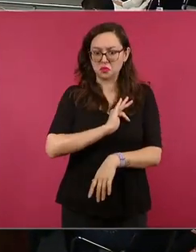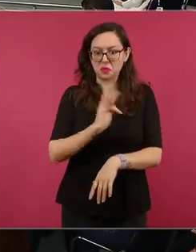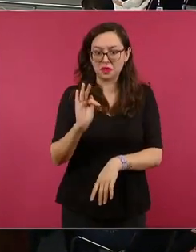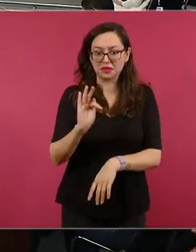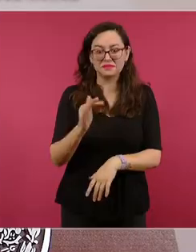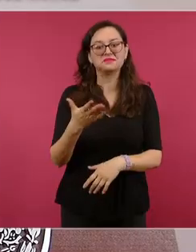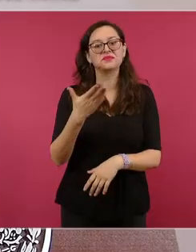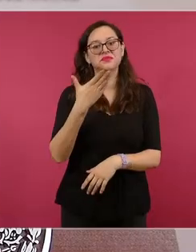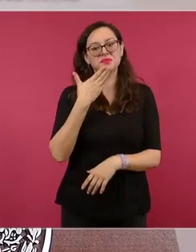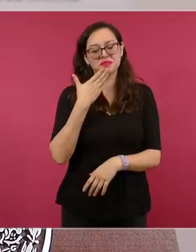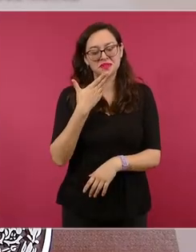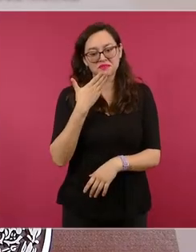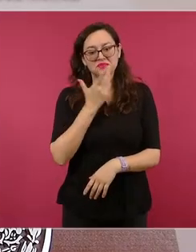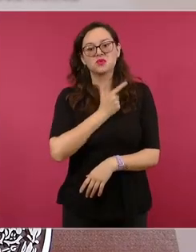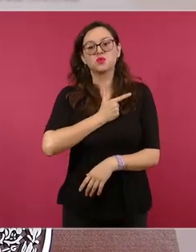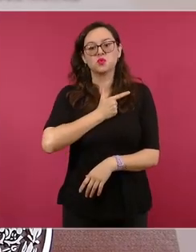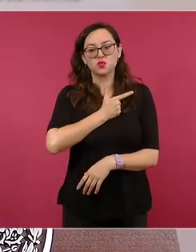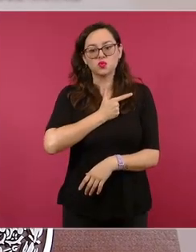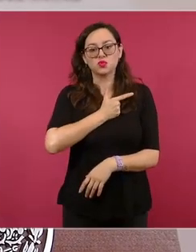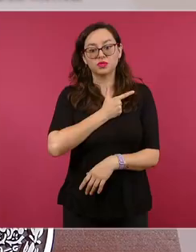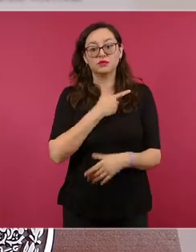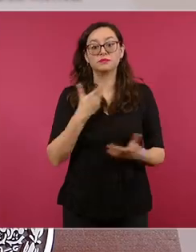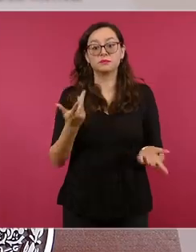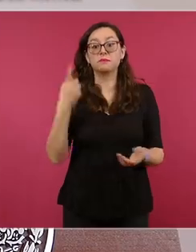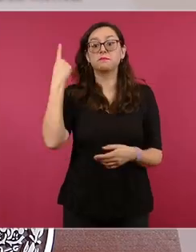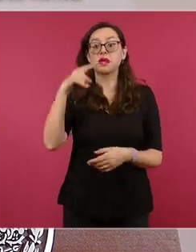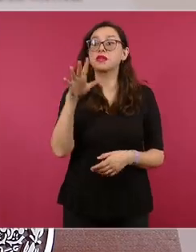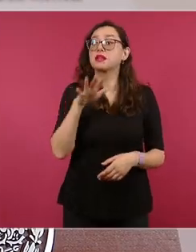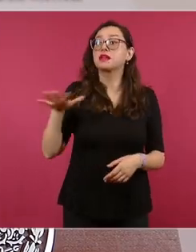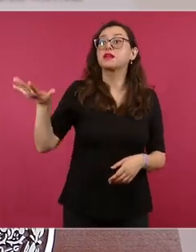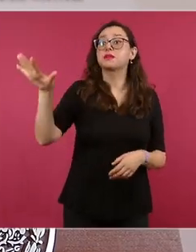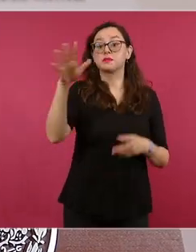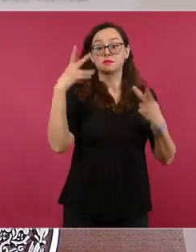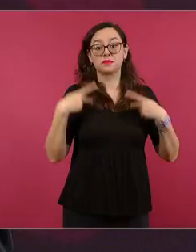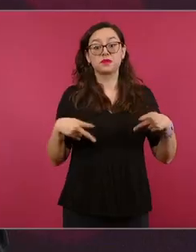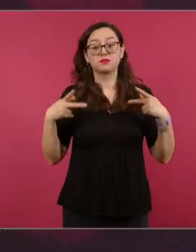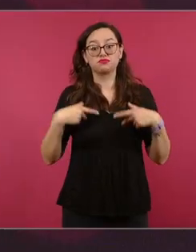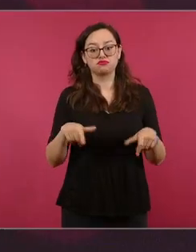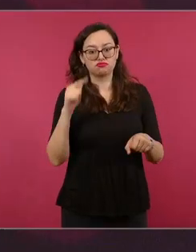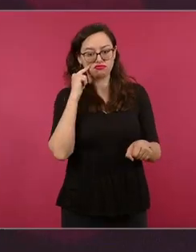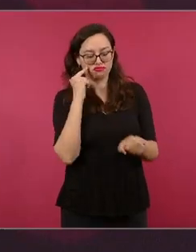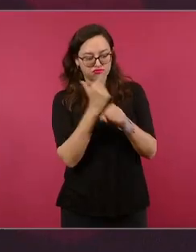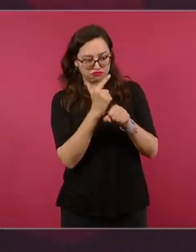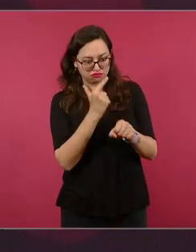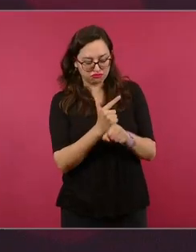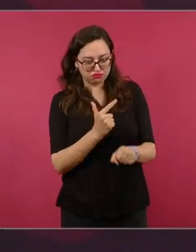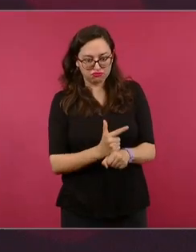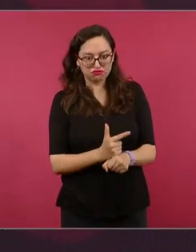para que al final nuestro pueblo tenga todos los elementos.